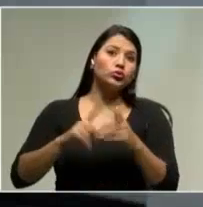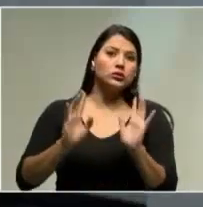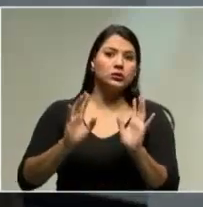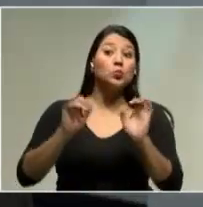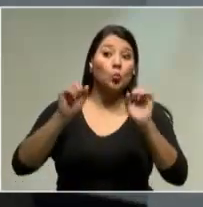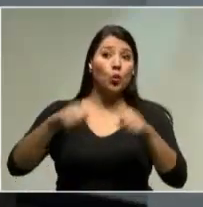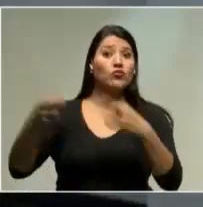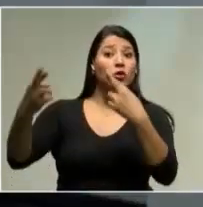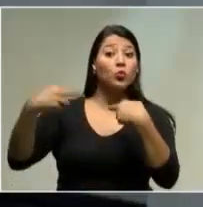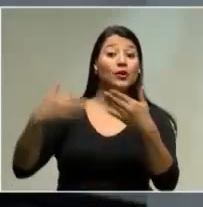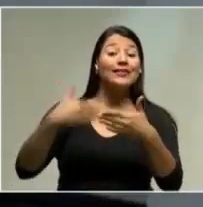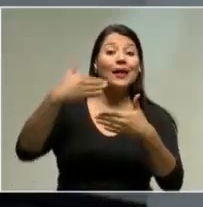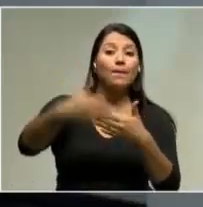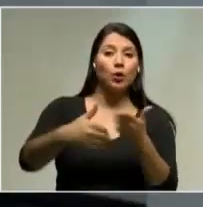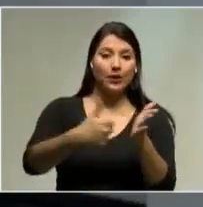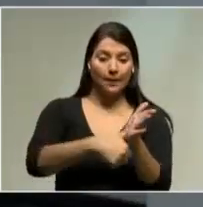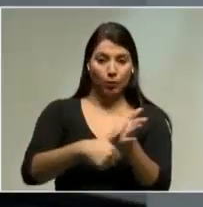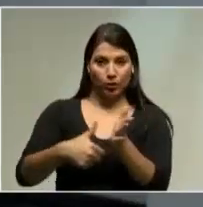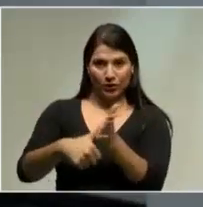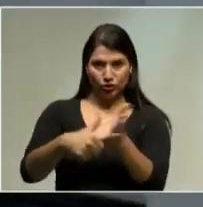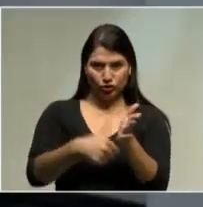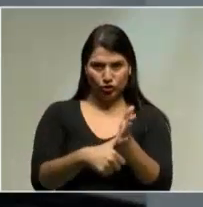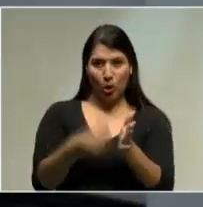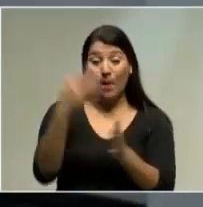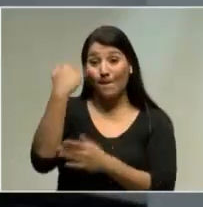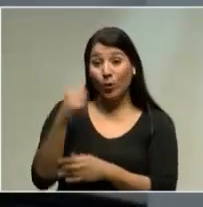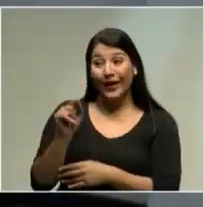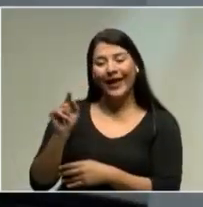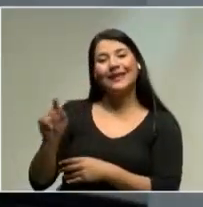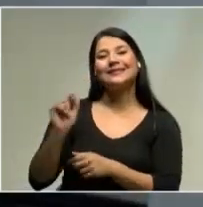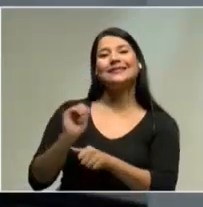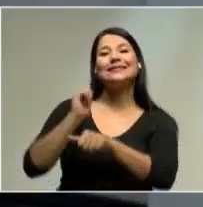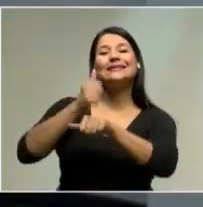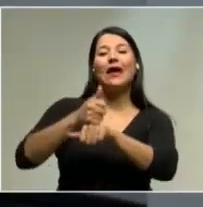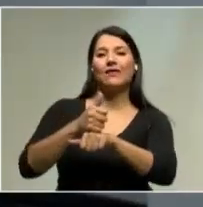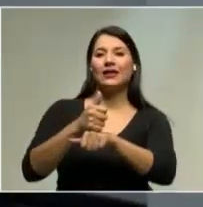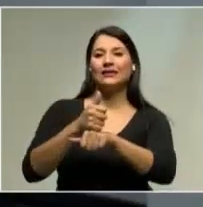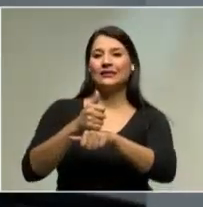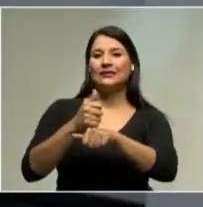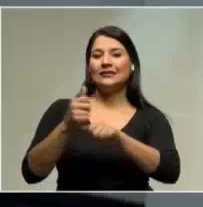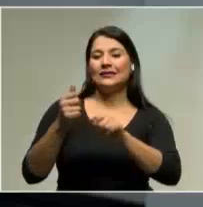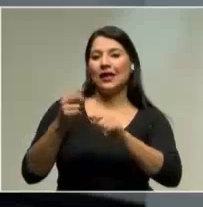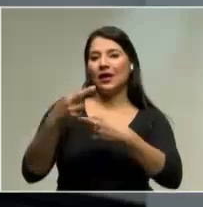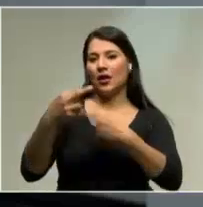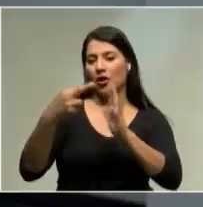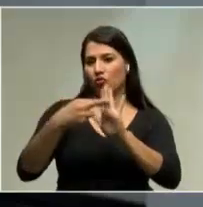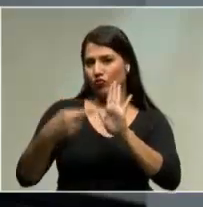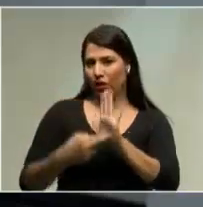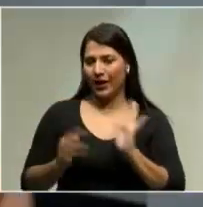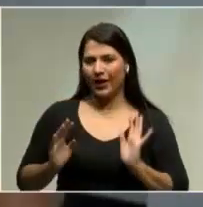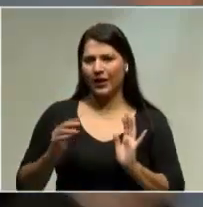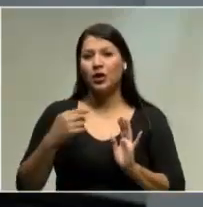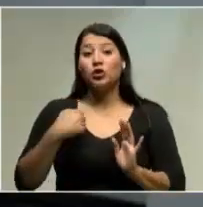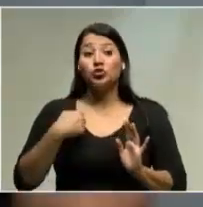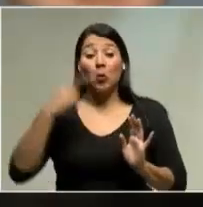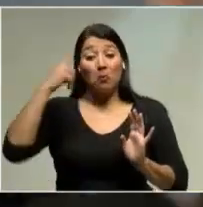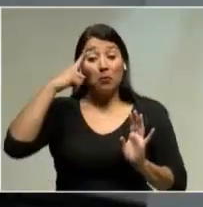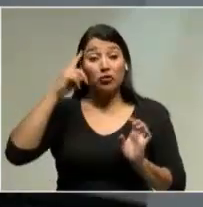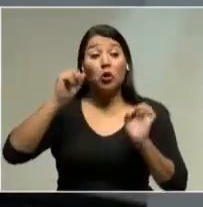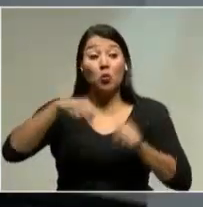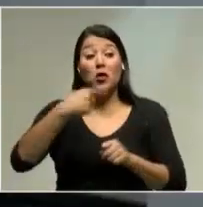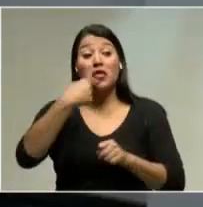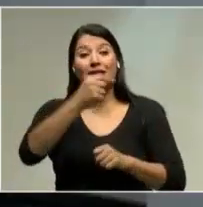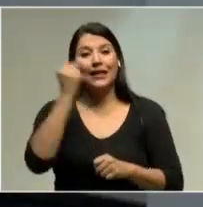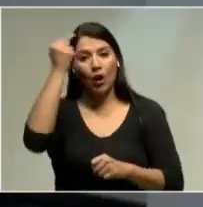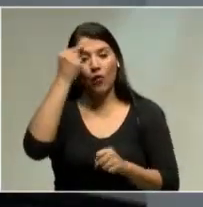votación, porque va a marcar la cancha al Poder Ejecutivo. Yo no descarto que le obligue al Poder Ejecutivo a hacer modificaciones para corregir